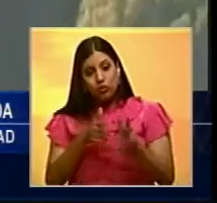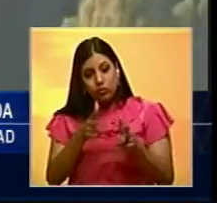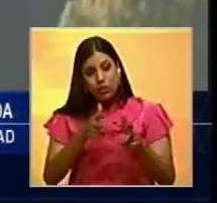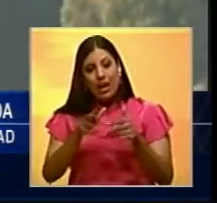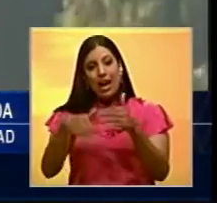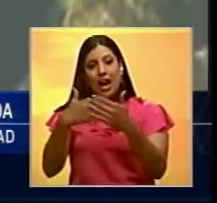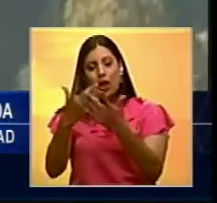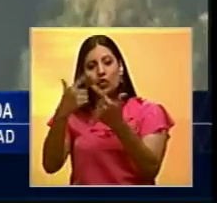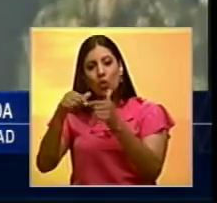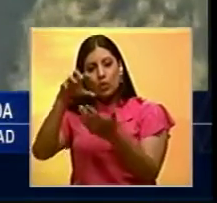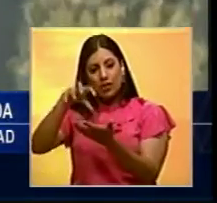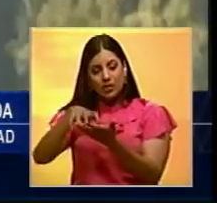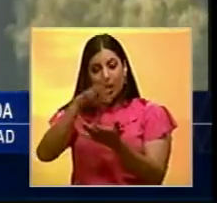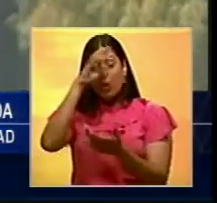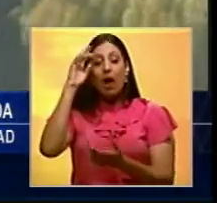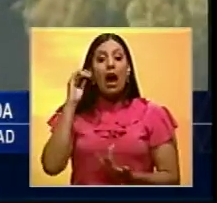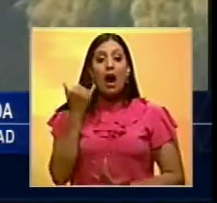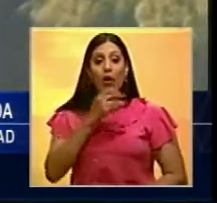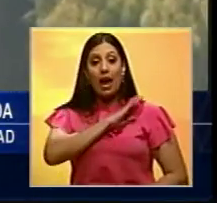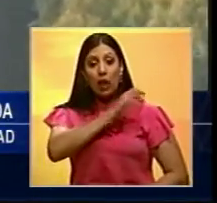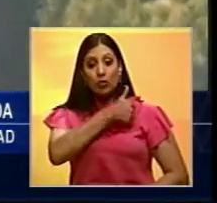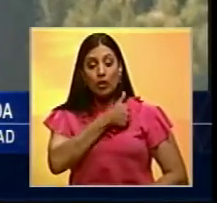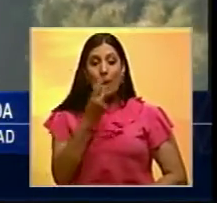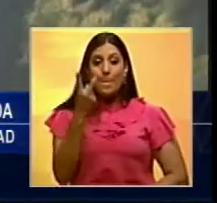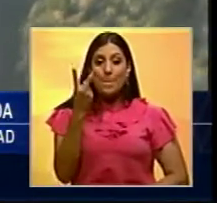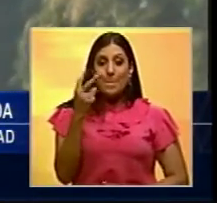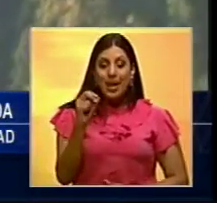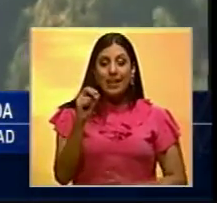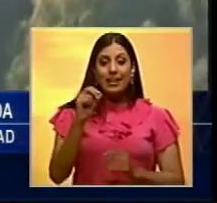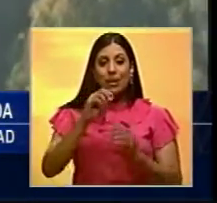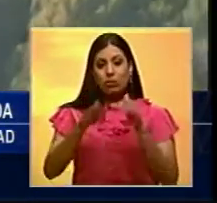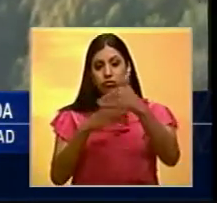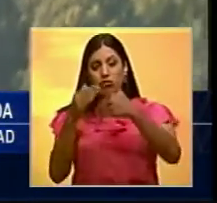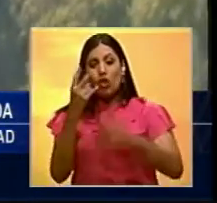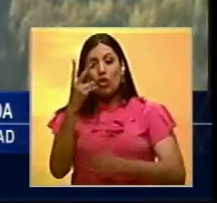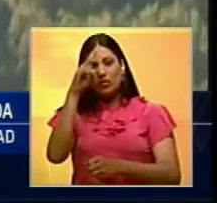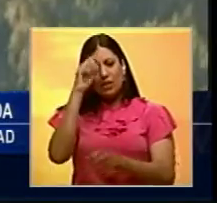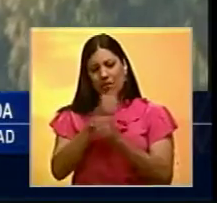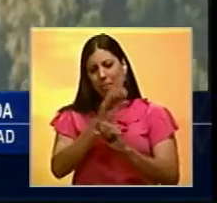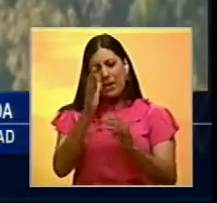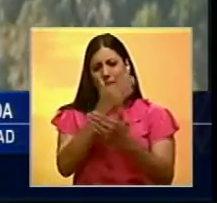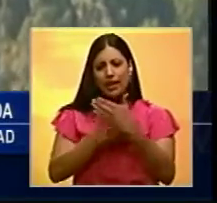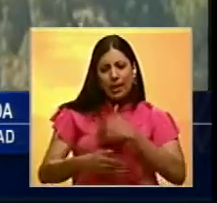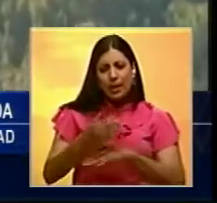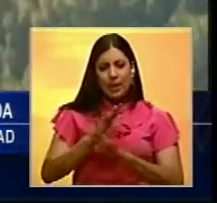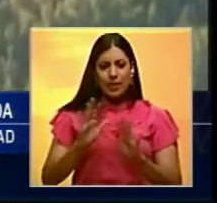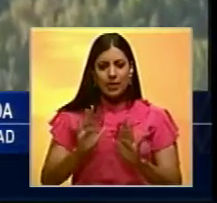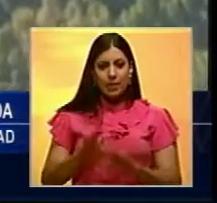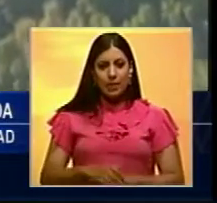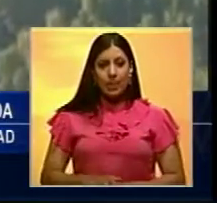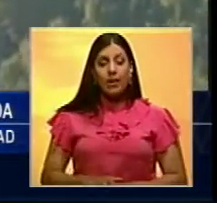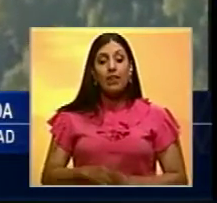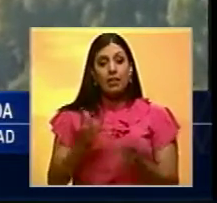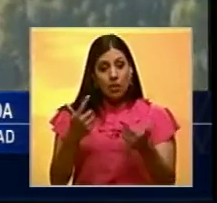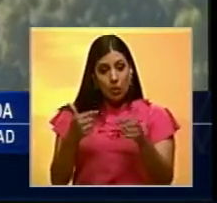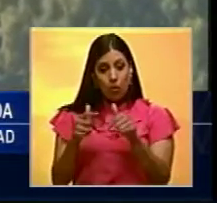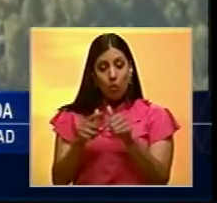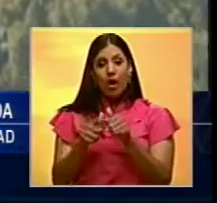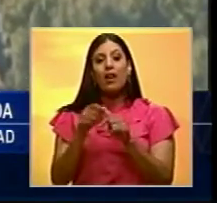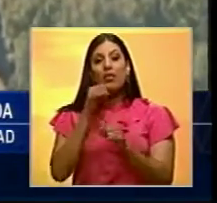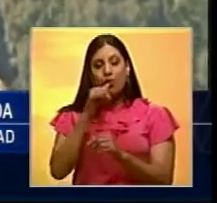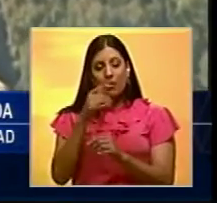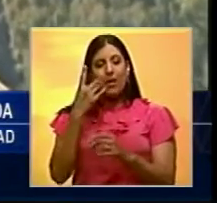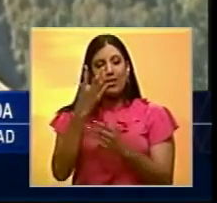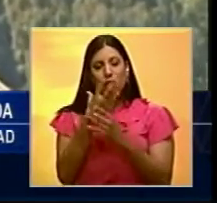hacia Tampa. Según las autoridades, 20 vagones se volcaron y únicamente 2 trabajadores presentaron heridas menores. En el lugar se reportó